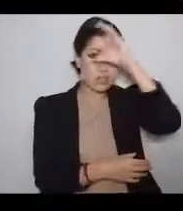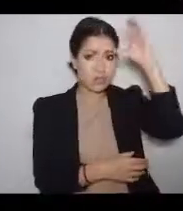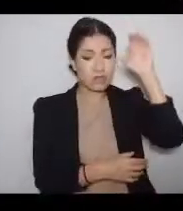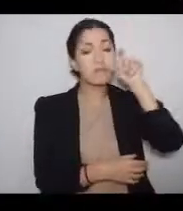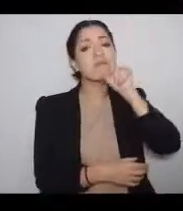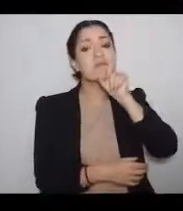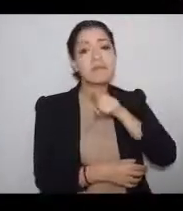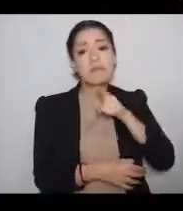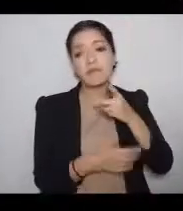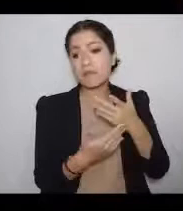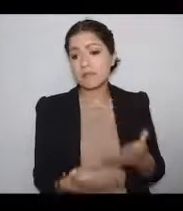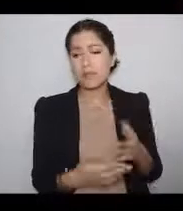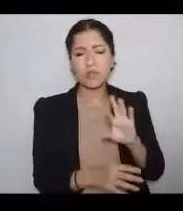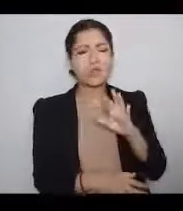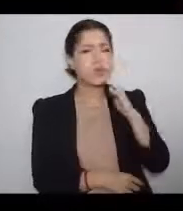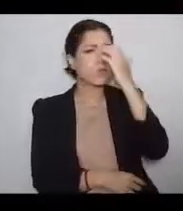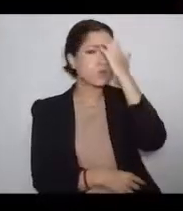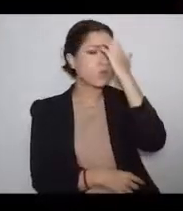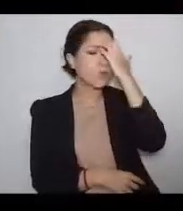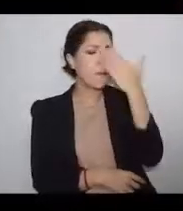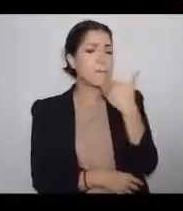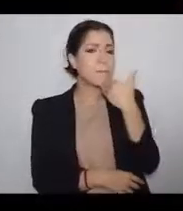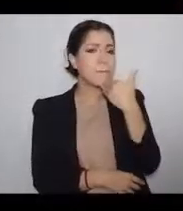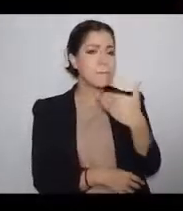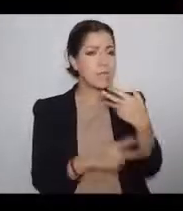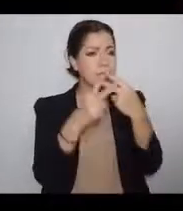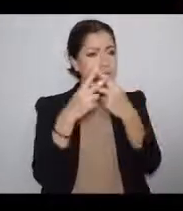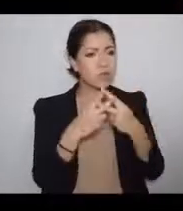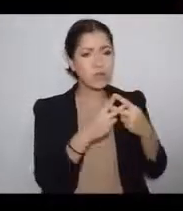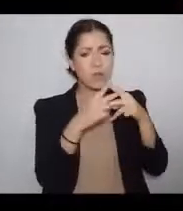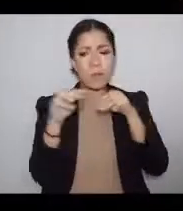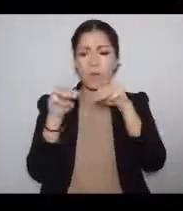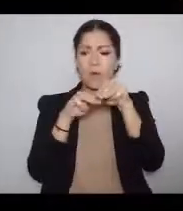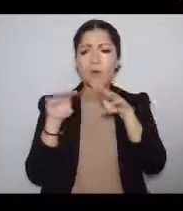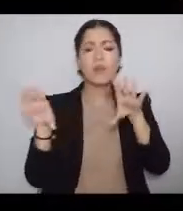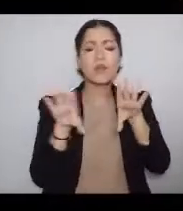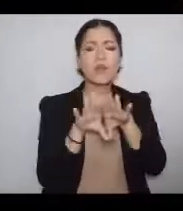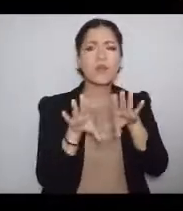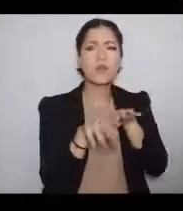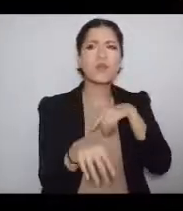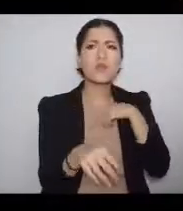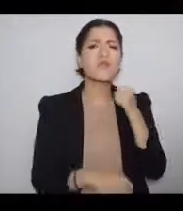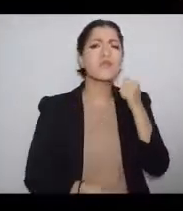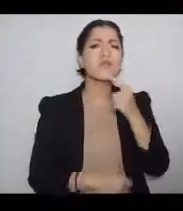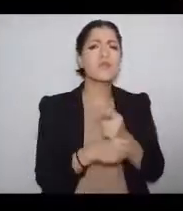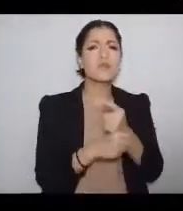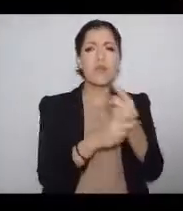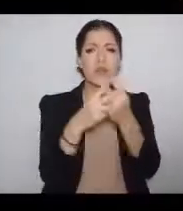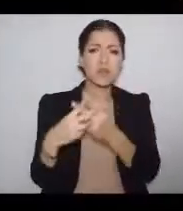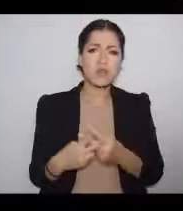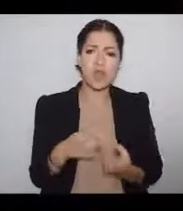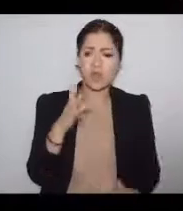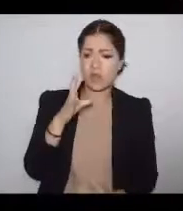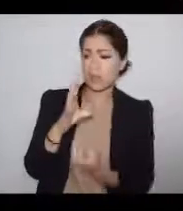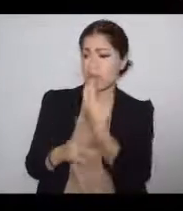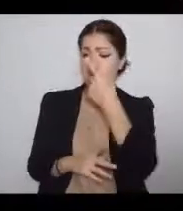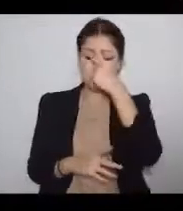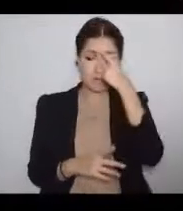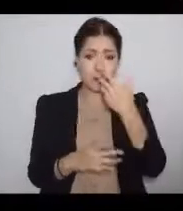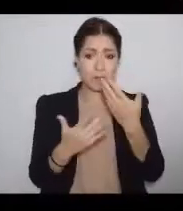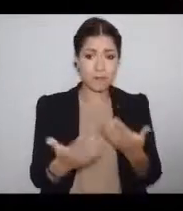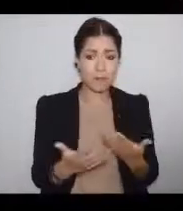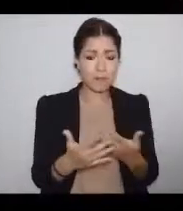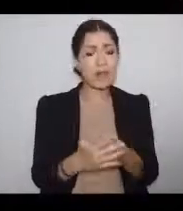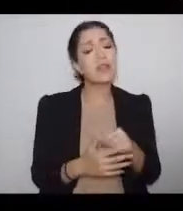Ven. Conozco de memoria el curso de los astros. Descubrí una nueva estrella, perdí mi